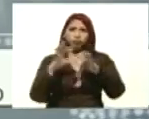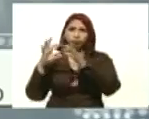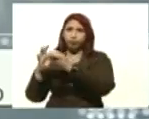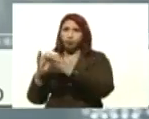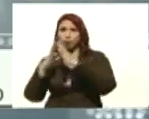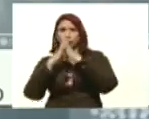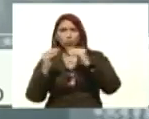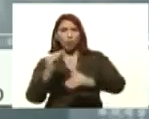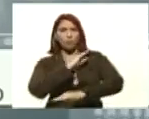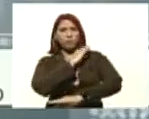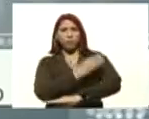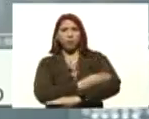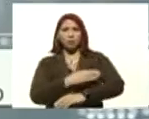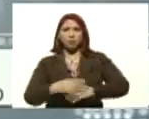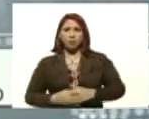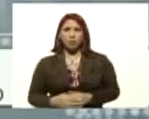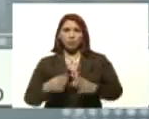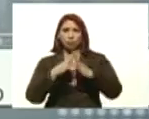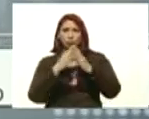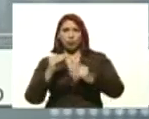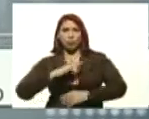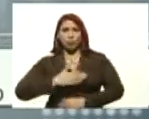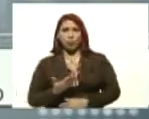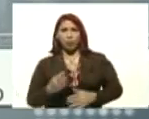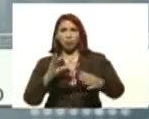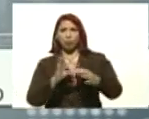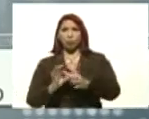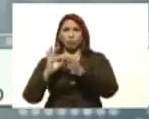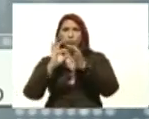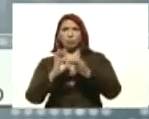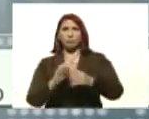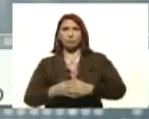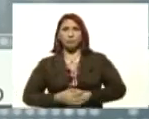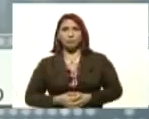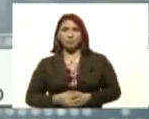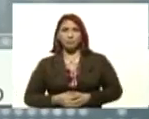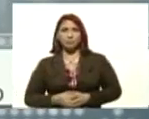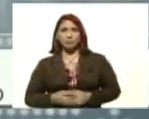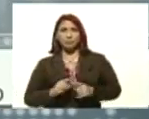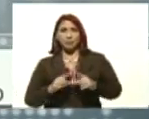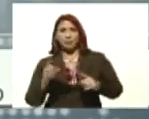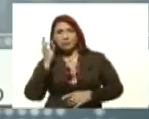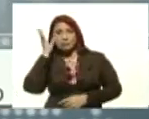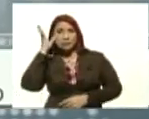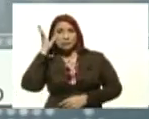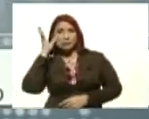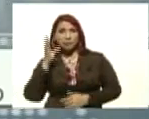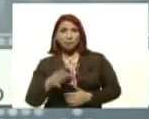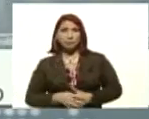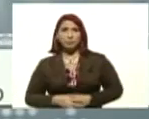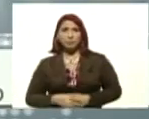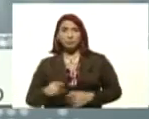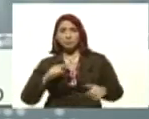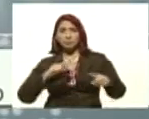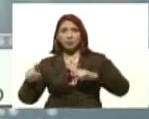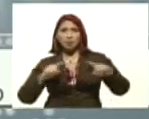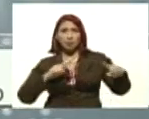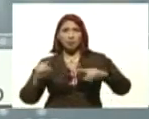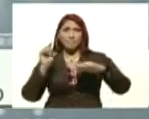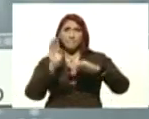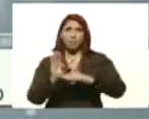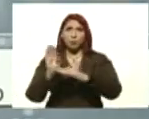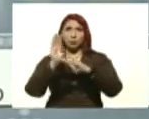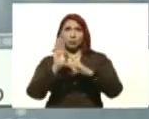fuerzas, todo lo que pueda ser unido, para generar la acción de